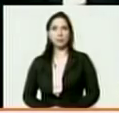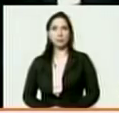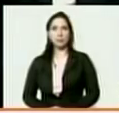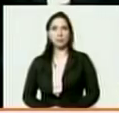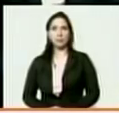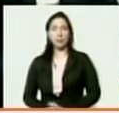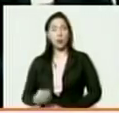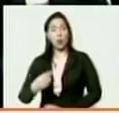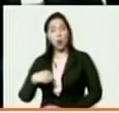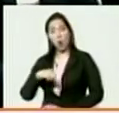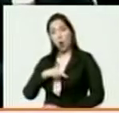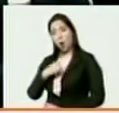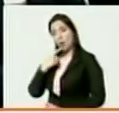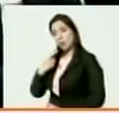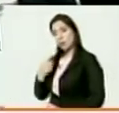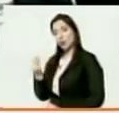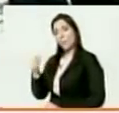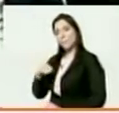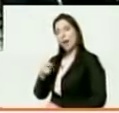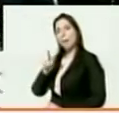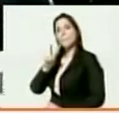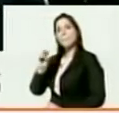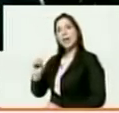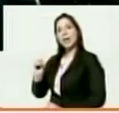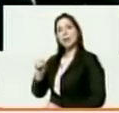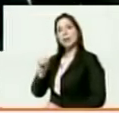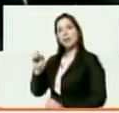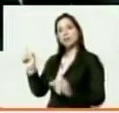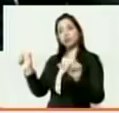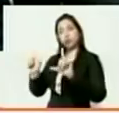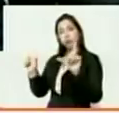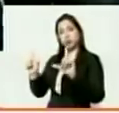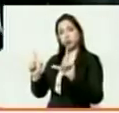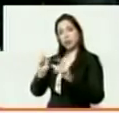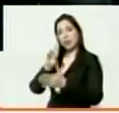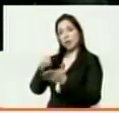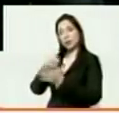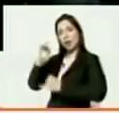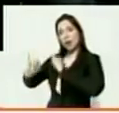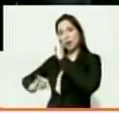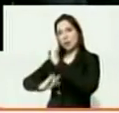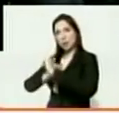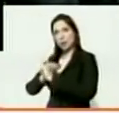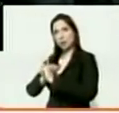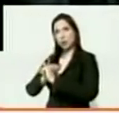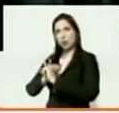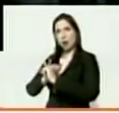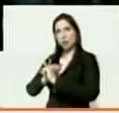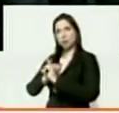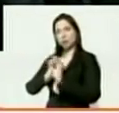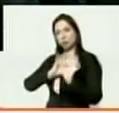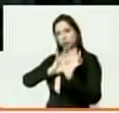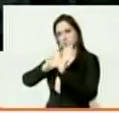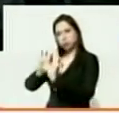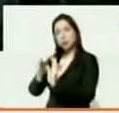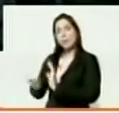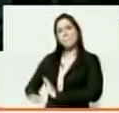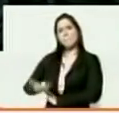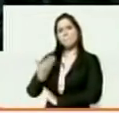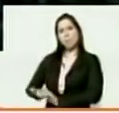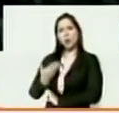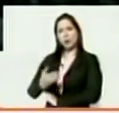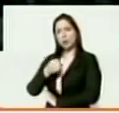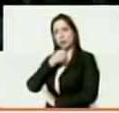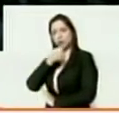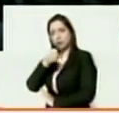Hemos destacado que son más de 20 medios de comunicación nacionales e internacionales presentes en esta importante y destacada rueda